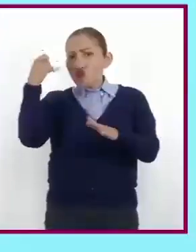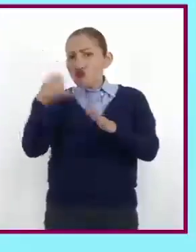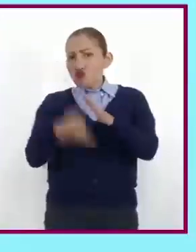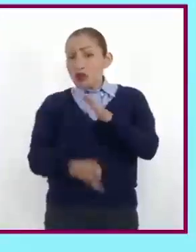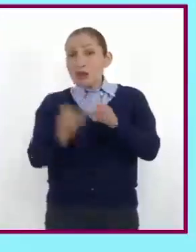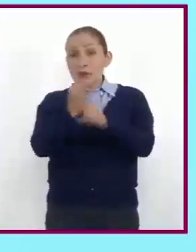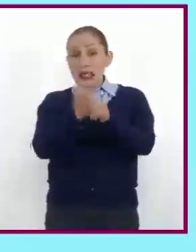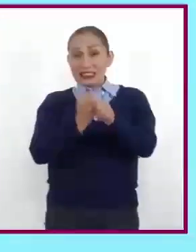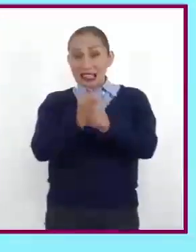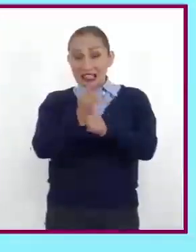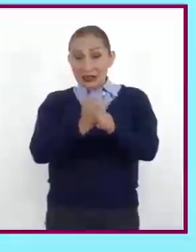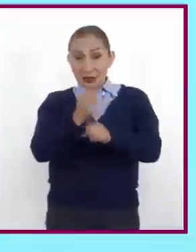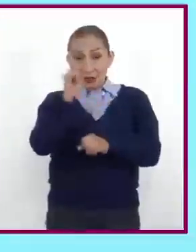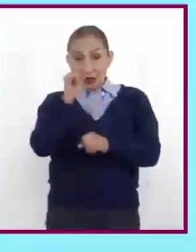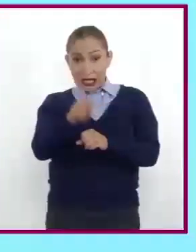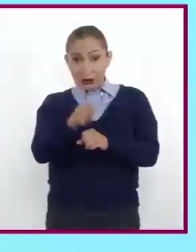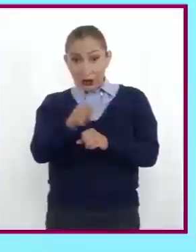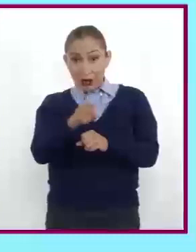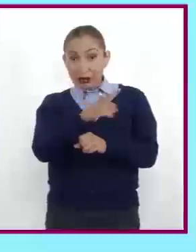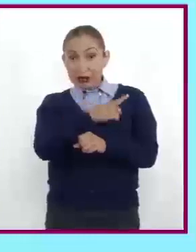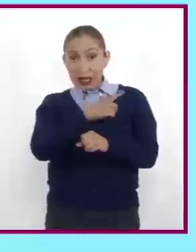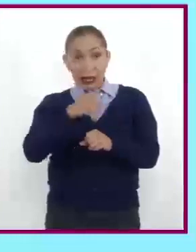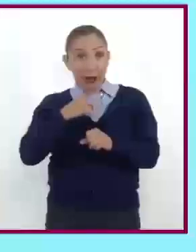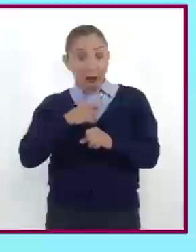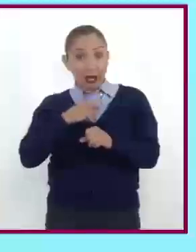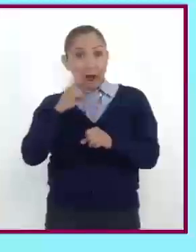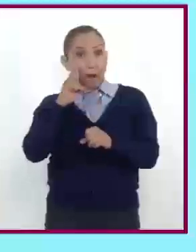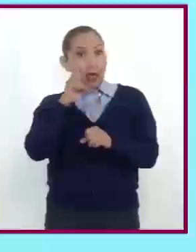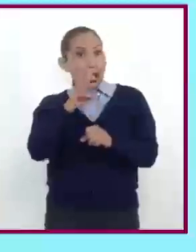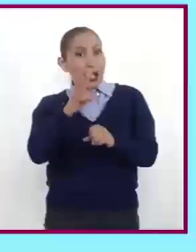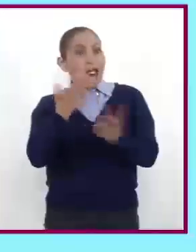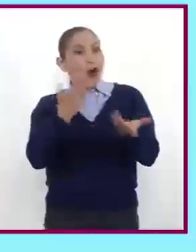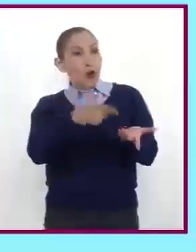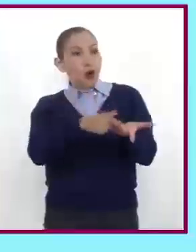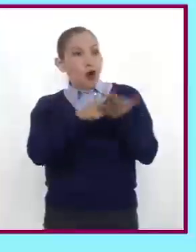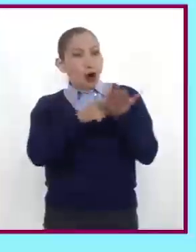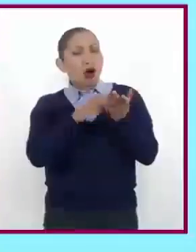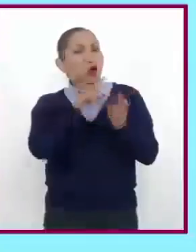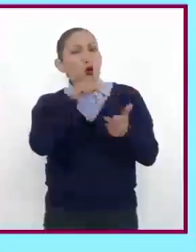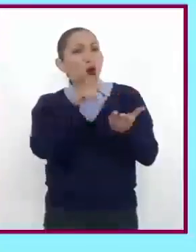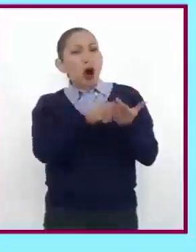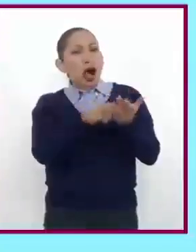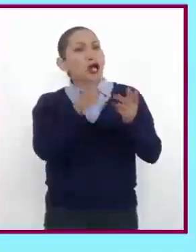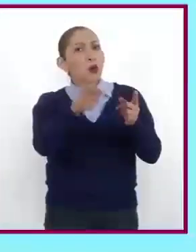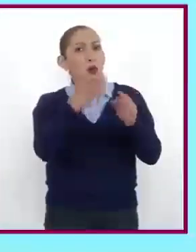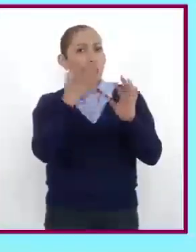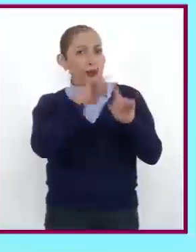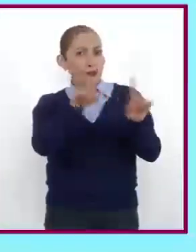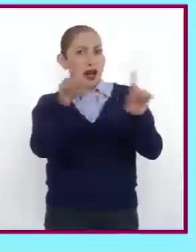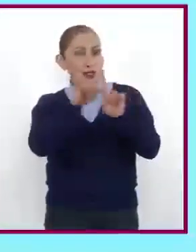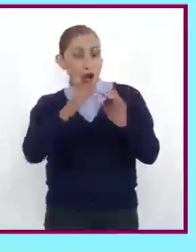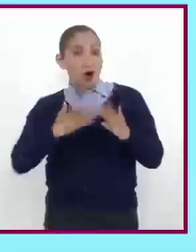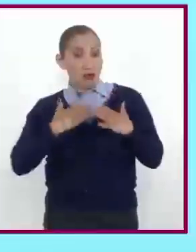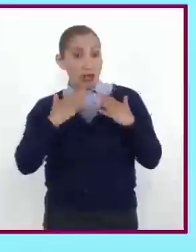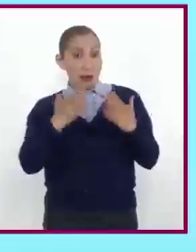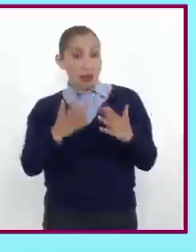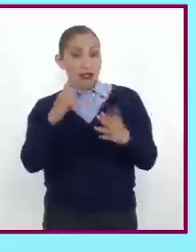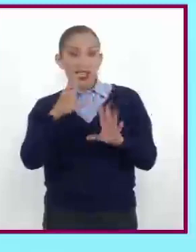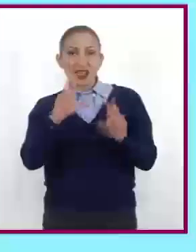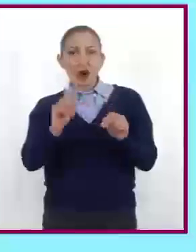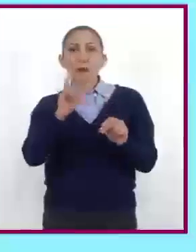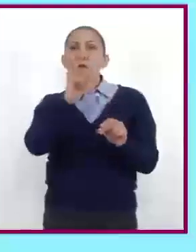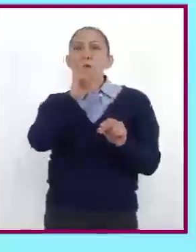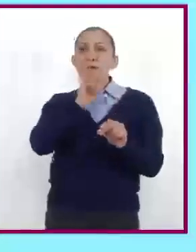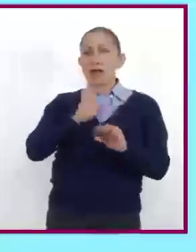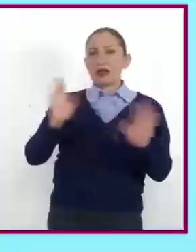la investigación en la cual se sustente debe estar basada en fuentes de información variadas, confiables y alejadas